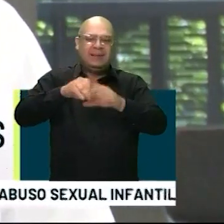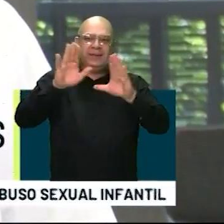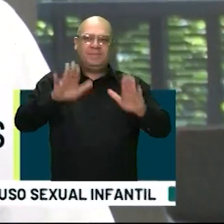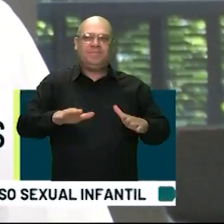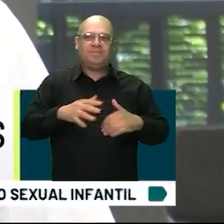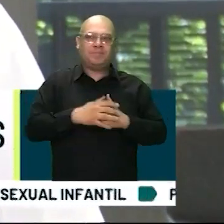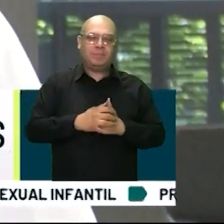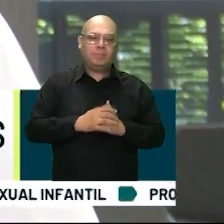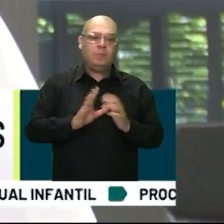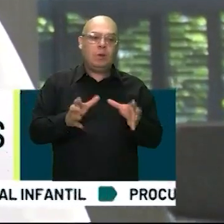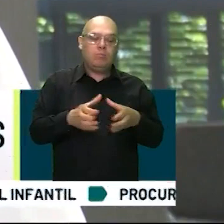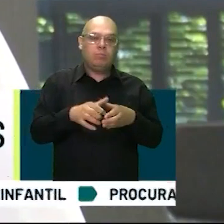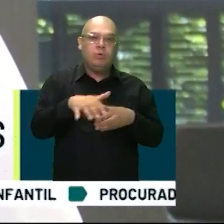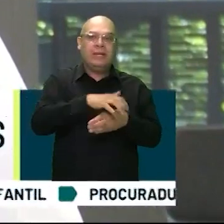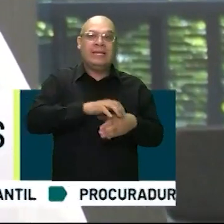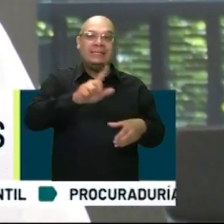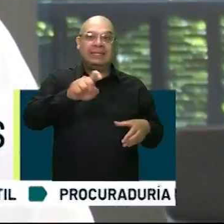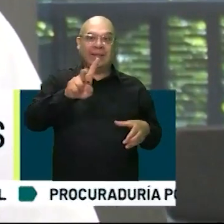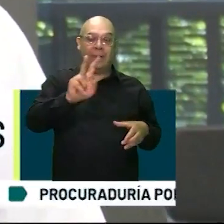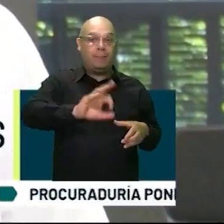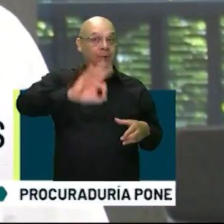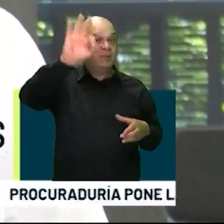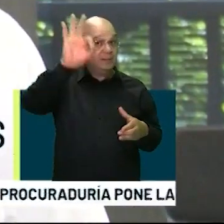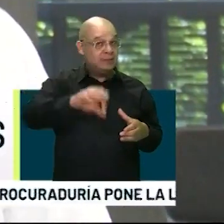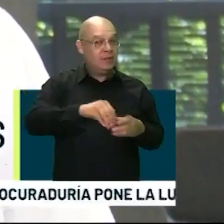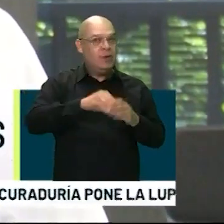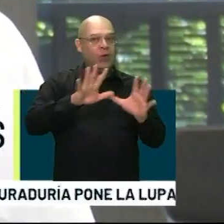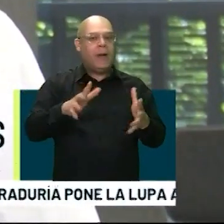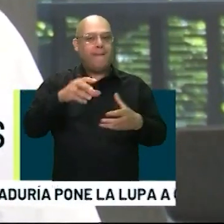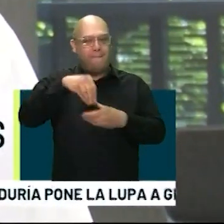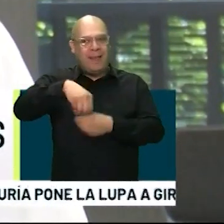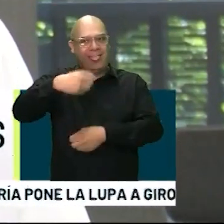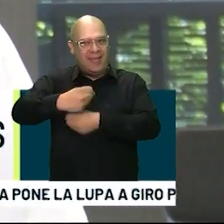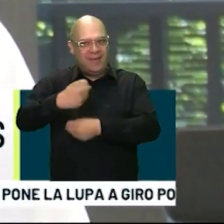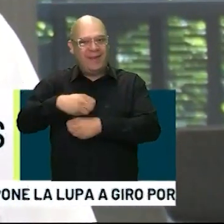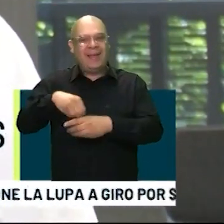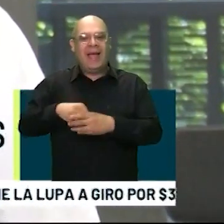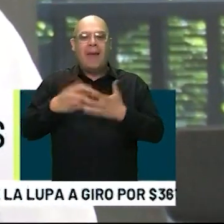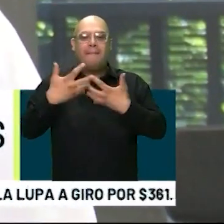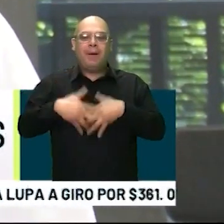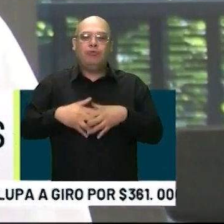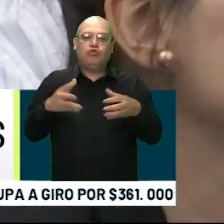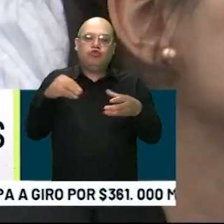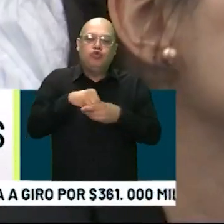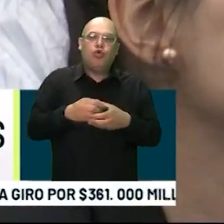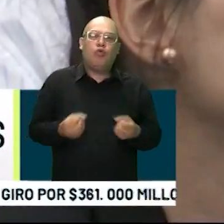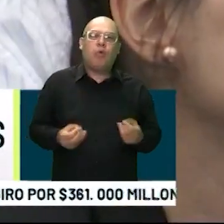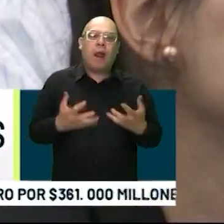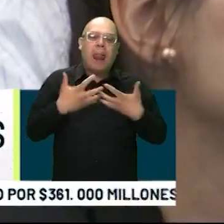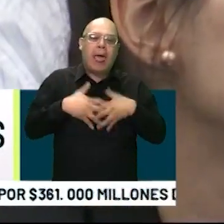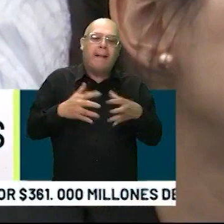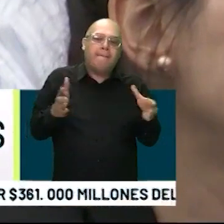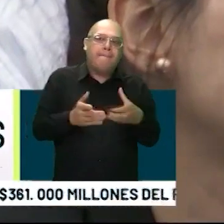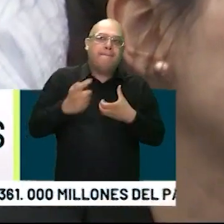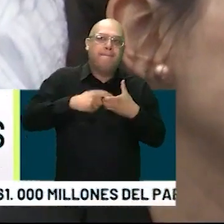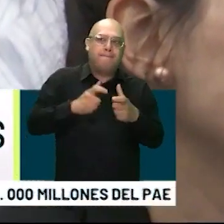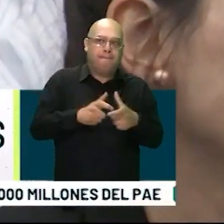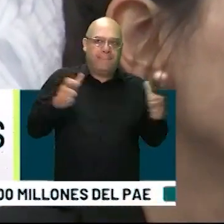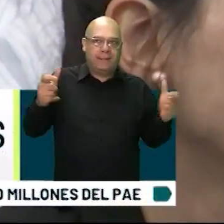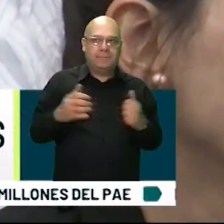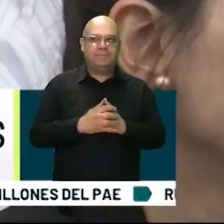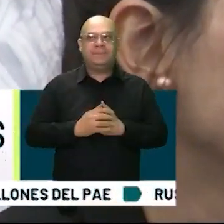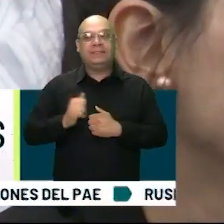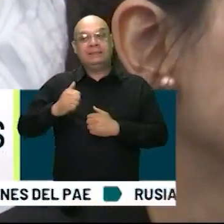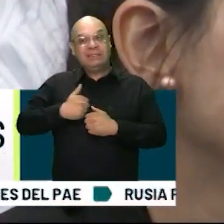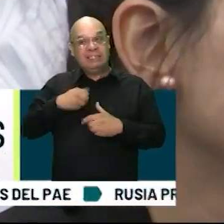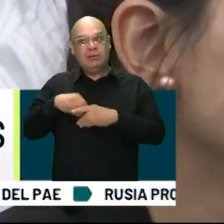grueso el 62 de la del el empleo que se está generando entre las empresas lo generan las microempresas el tener mayores ventajas para el acceso